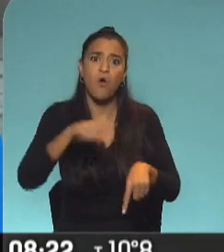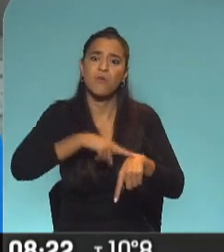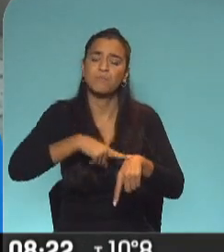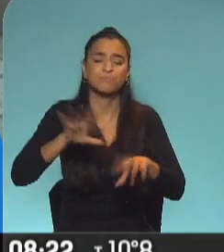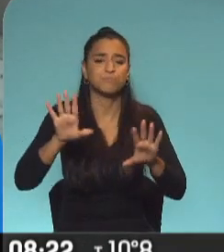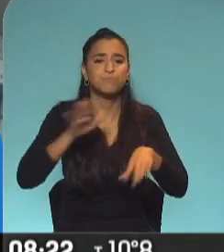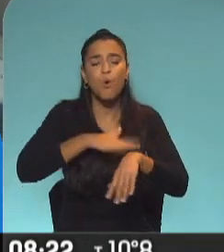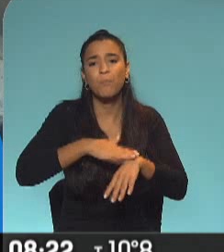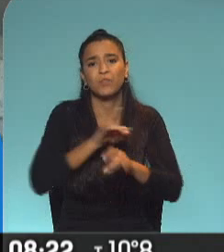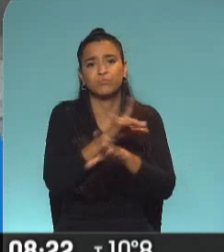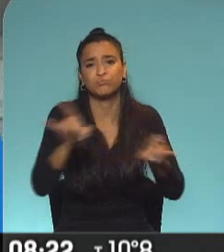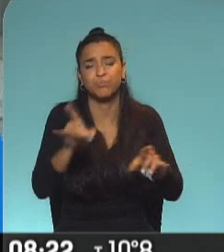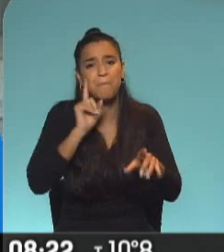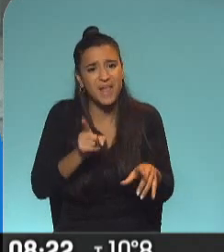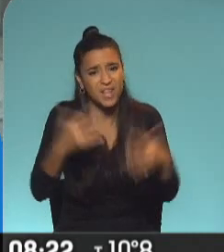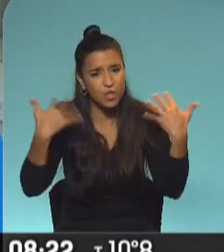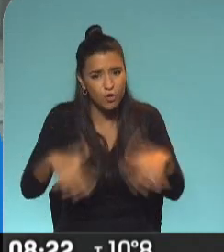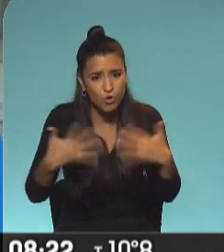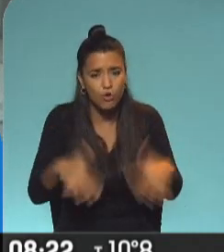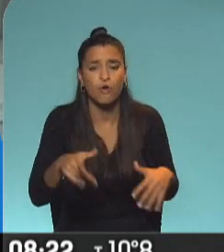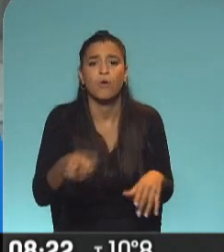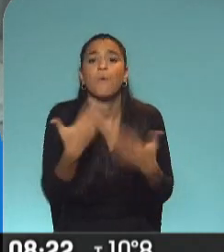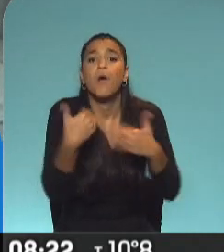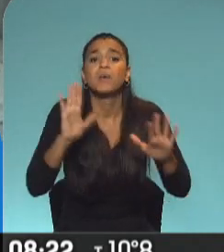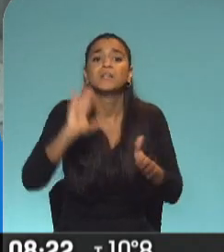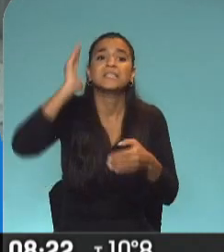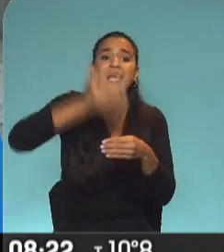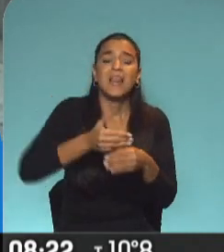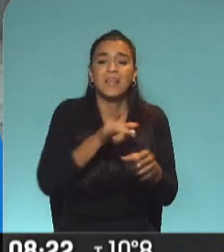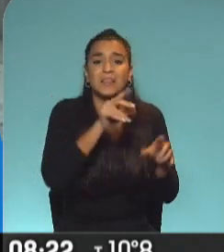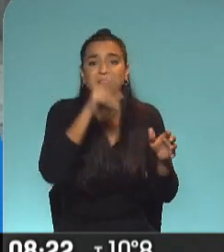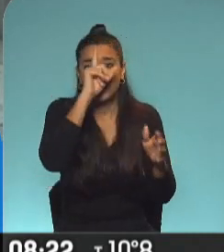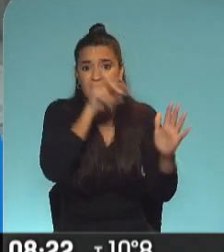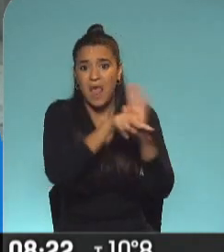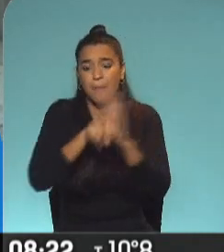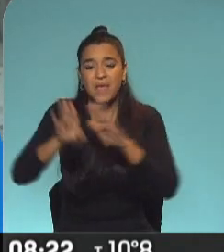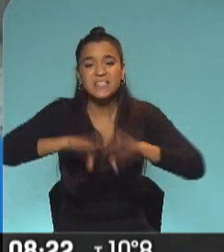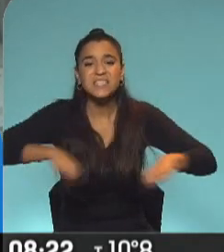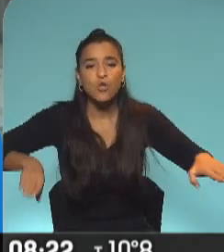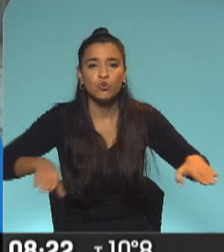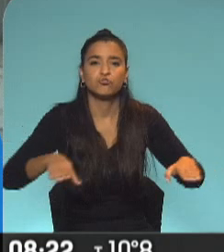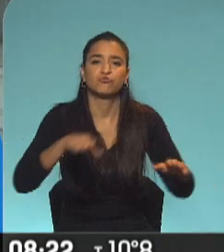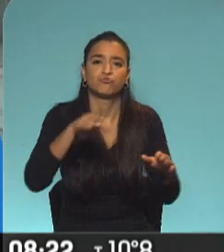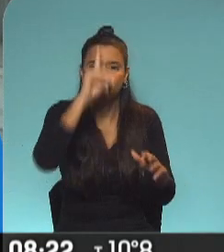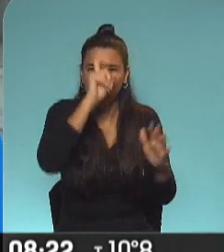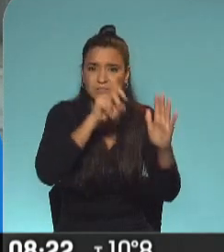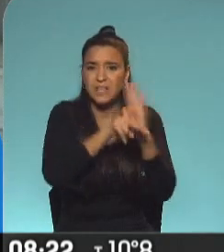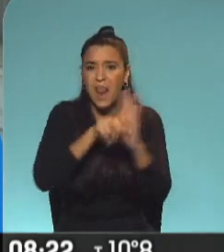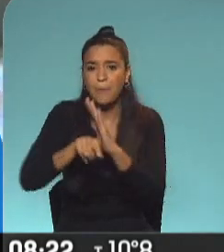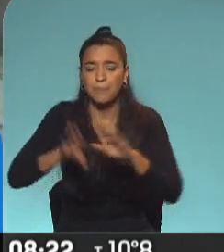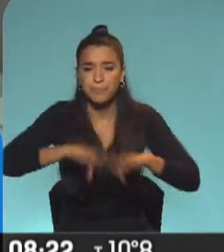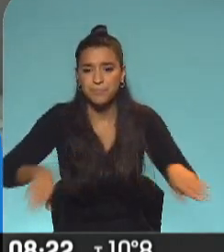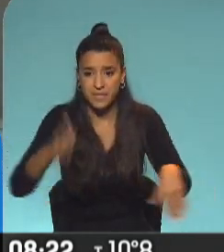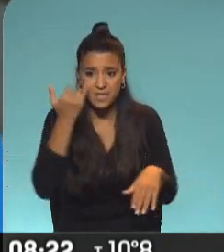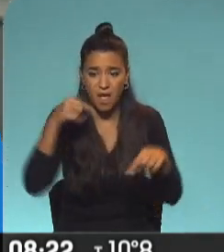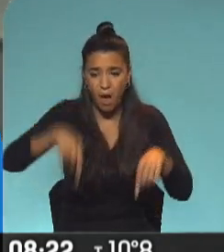en materia de contagio el peligro de que cerrará la terapia intensiva de chiquitos la terapia pediátrica así se dice y